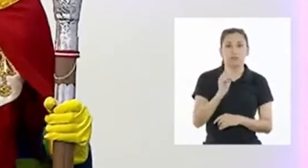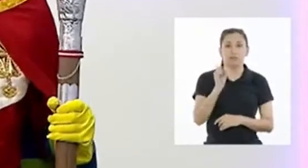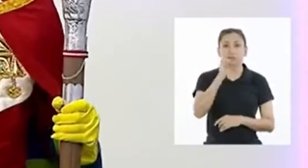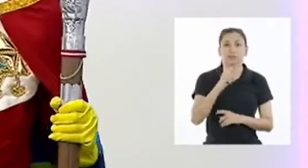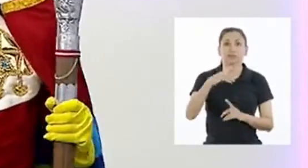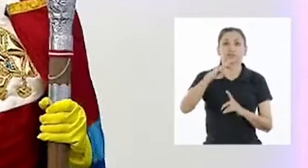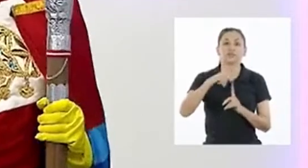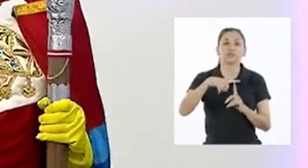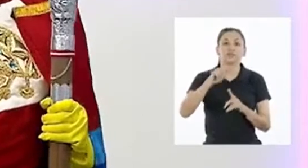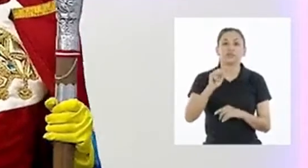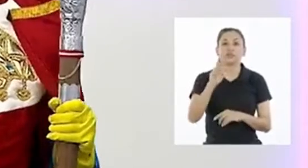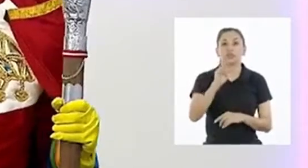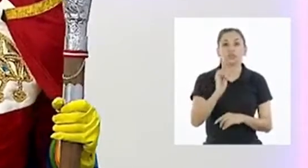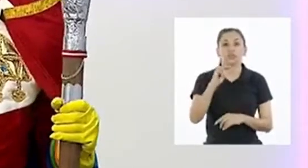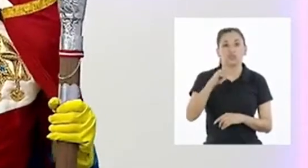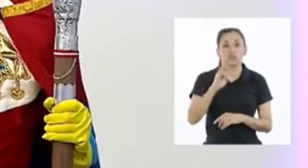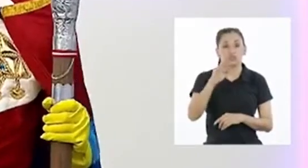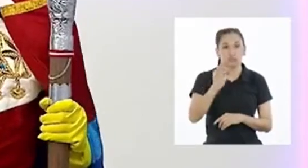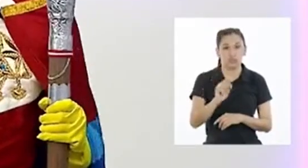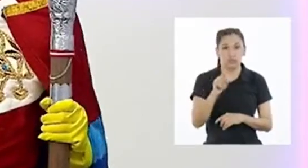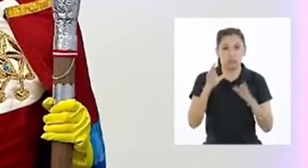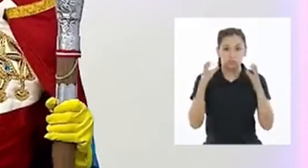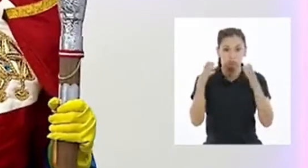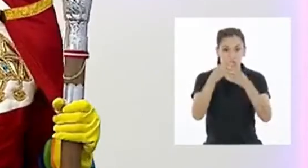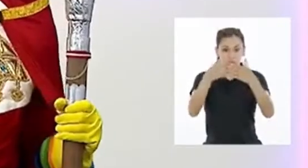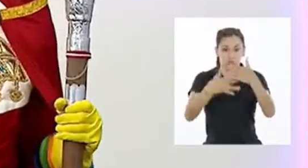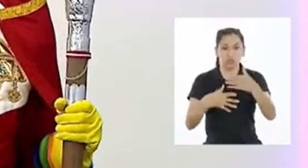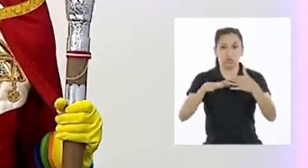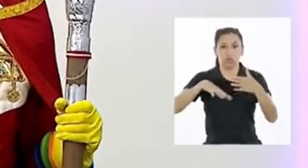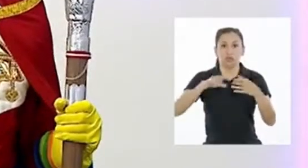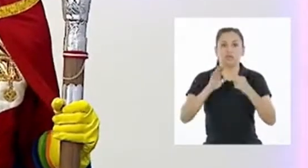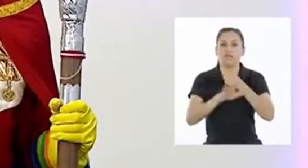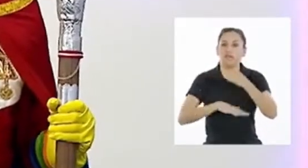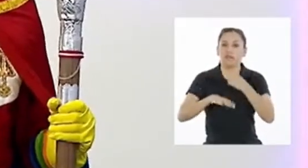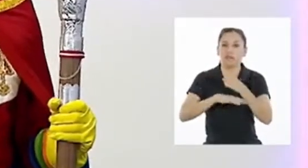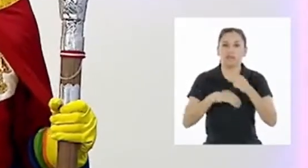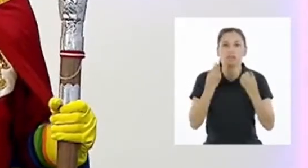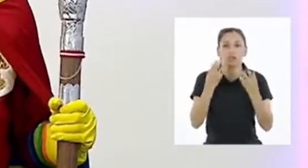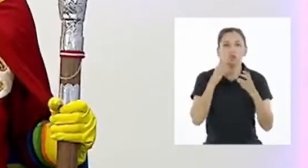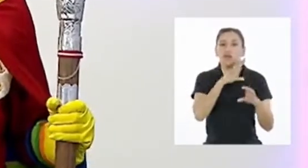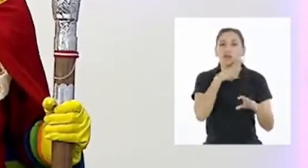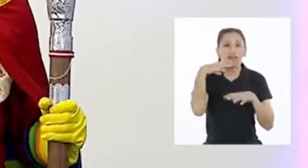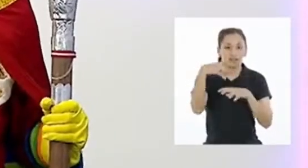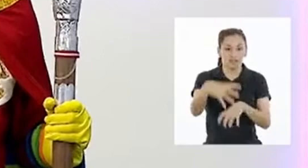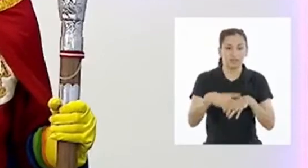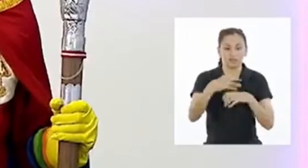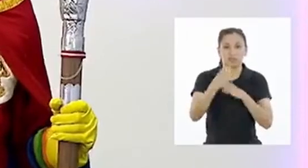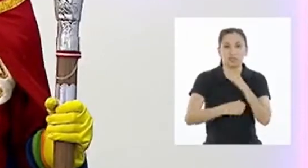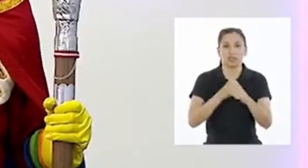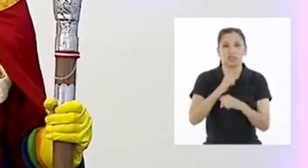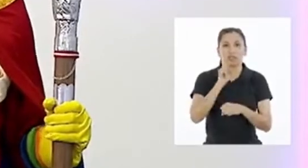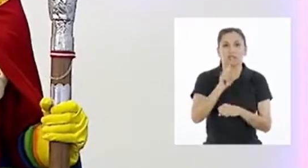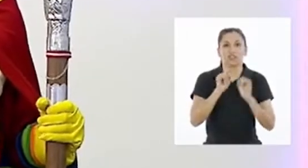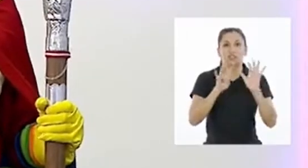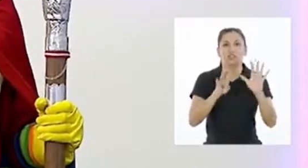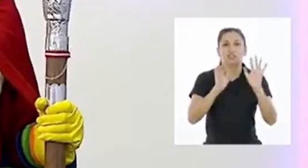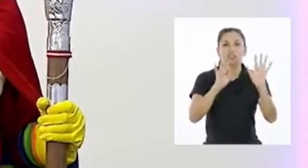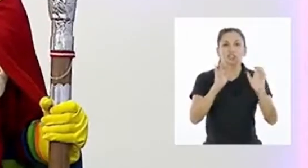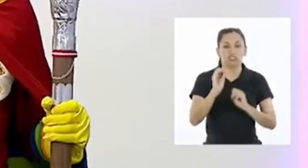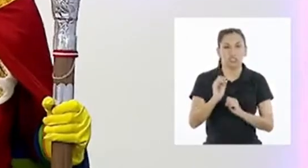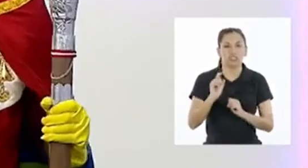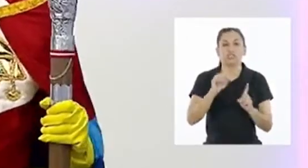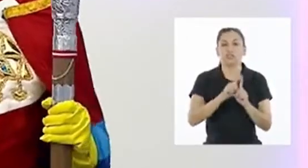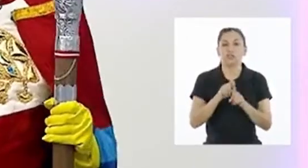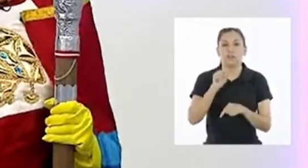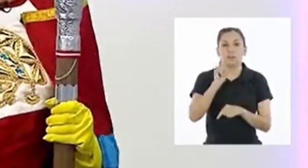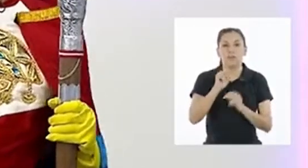y Romero, la conformación de estas juntas tuvo como base la experiencia de las rondas campesinas entre los años 1980